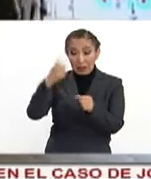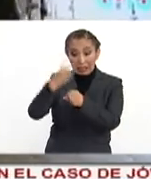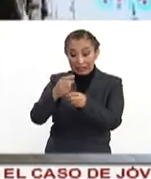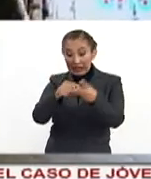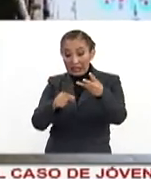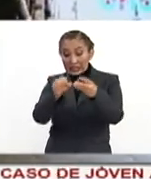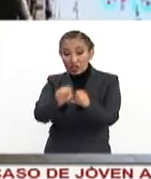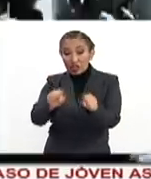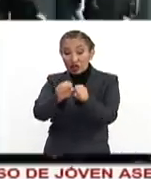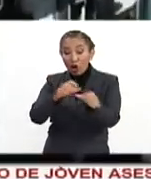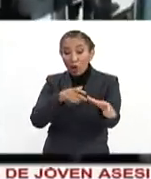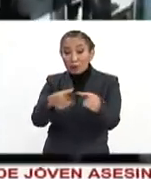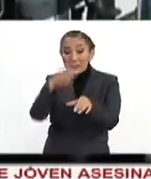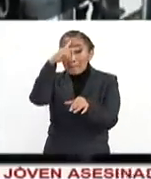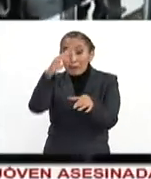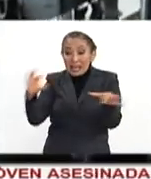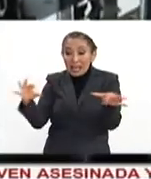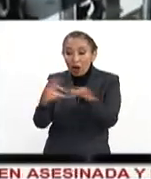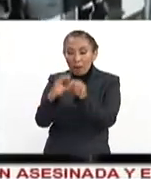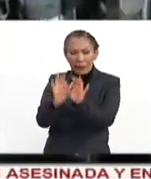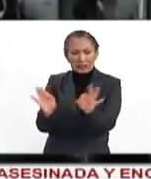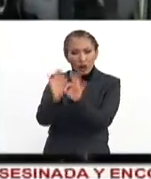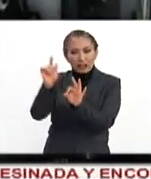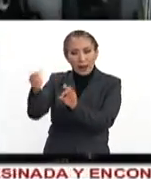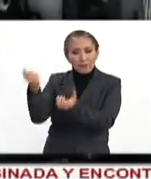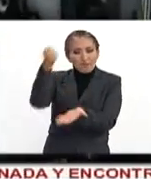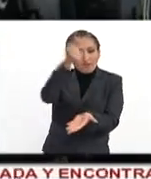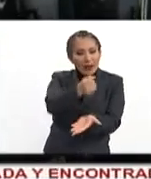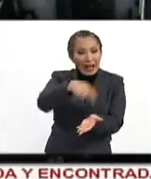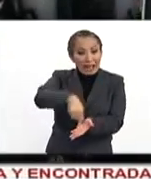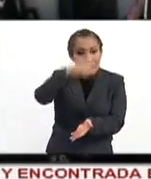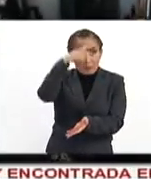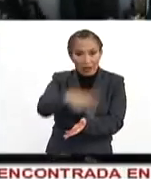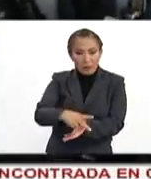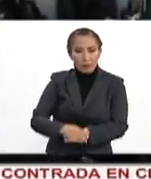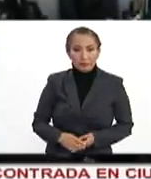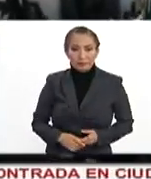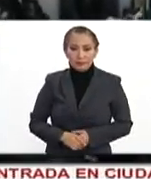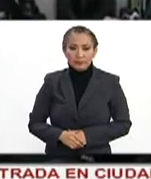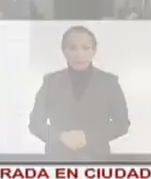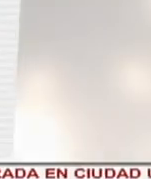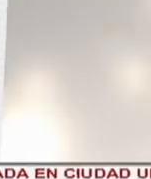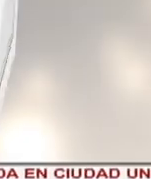tercer socio comercial de México y el principal inversionista asiático en nuestro país.